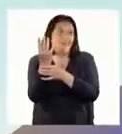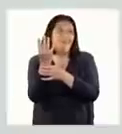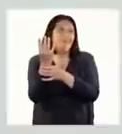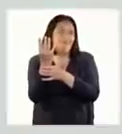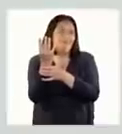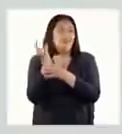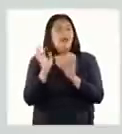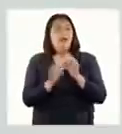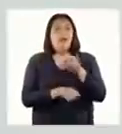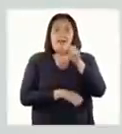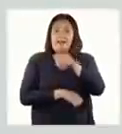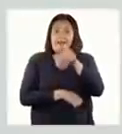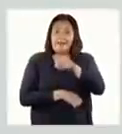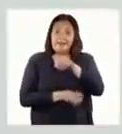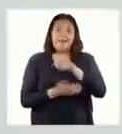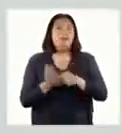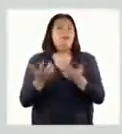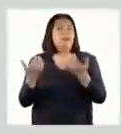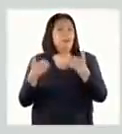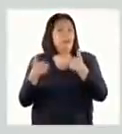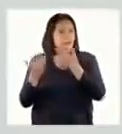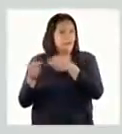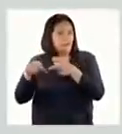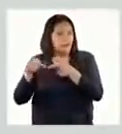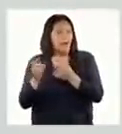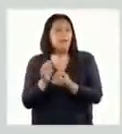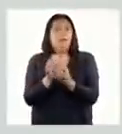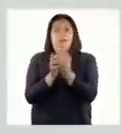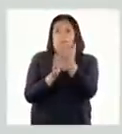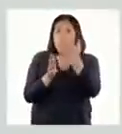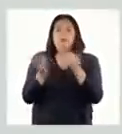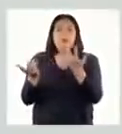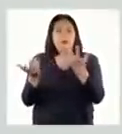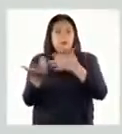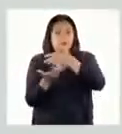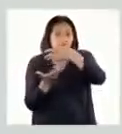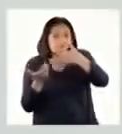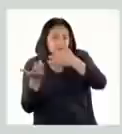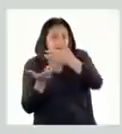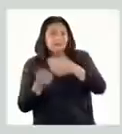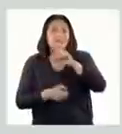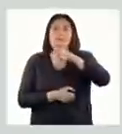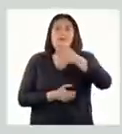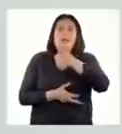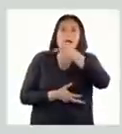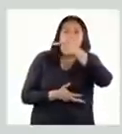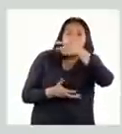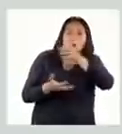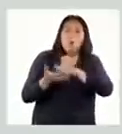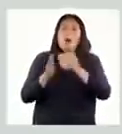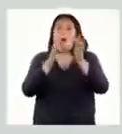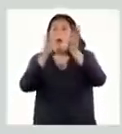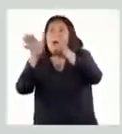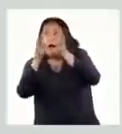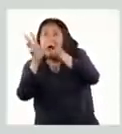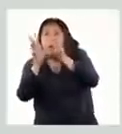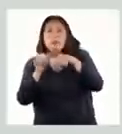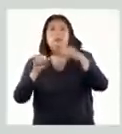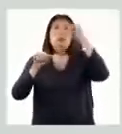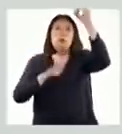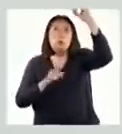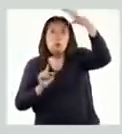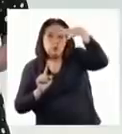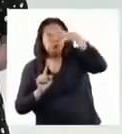crezca. Estos seres se relacionan entre sí y necesitan del agua, aire y